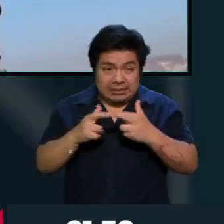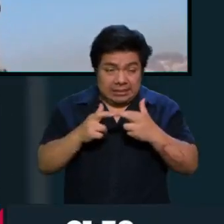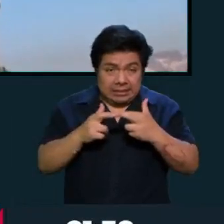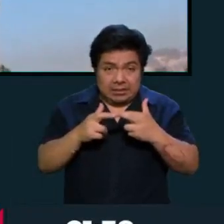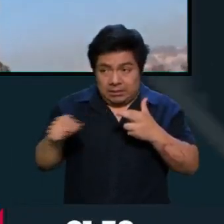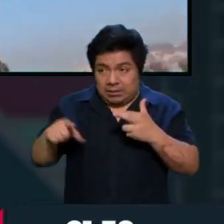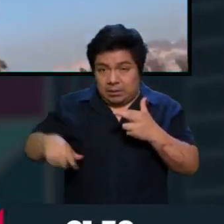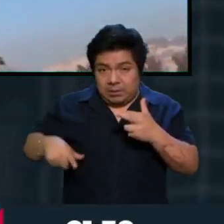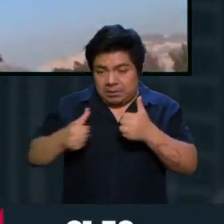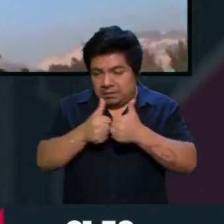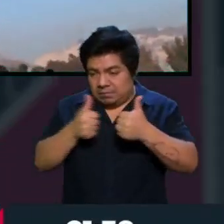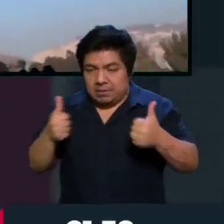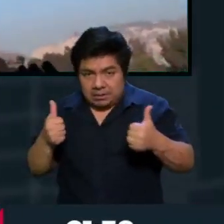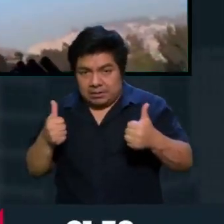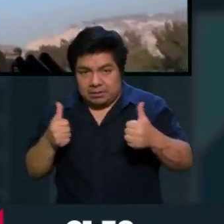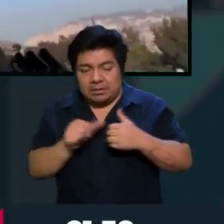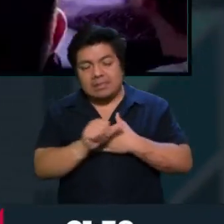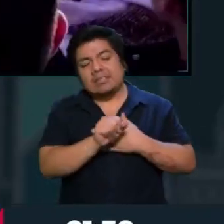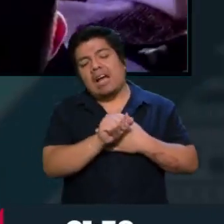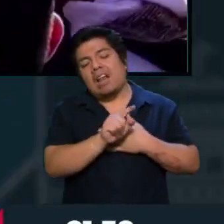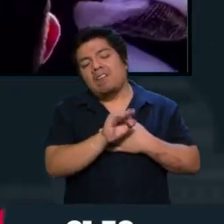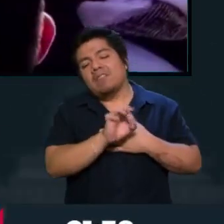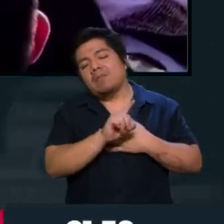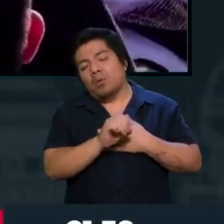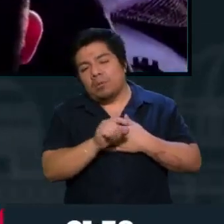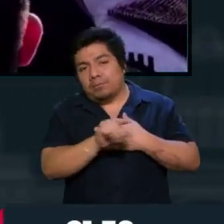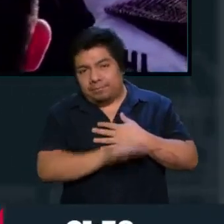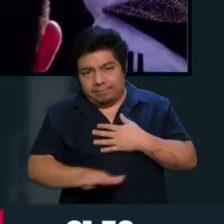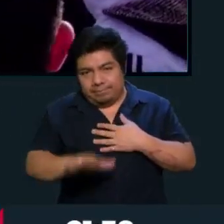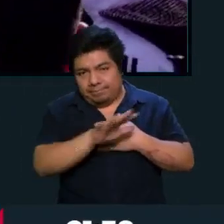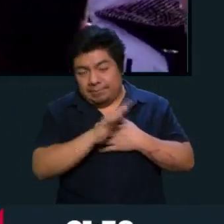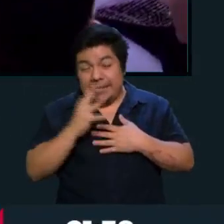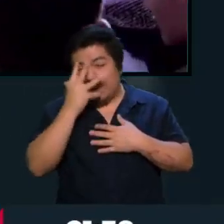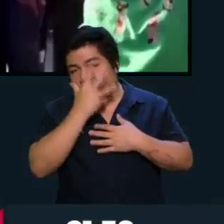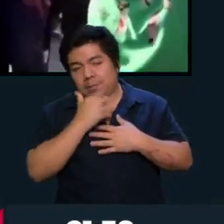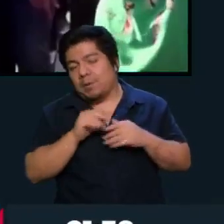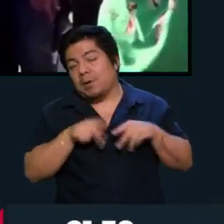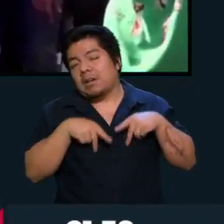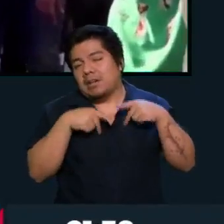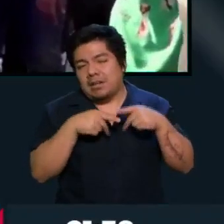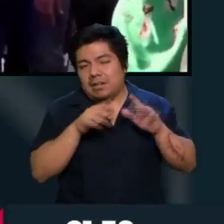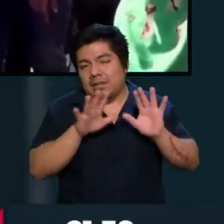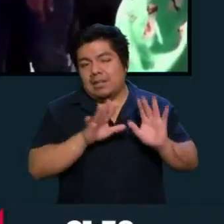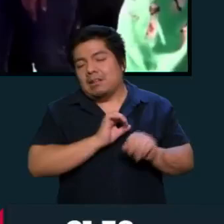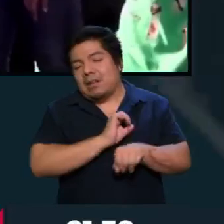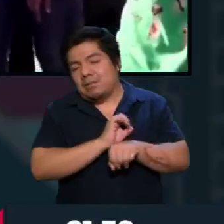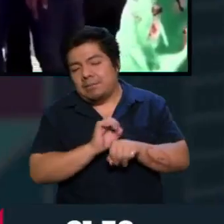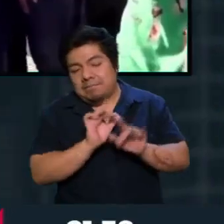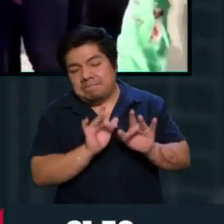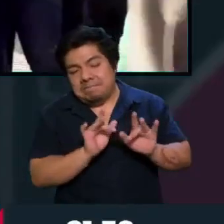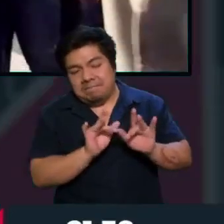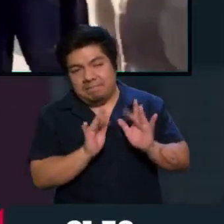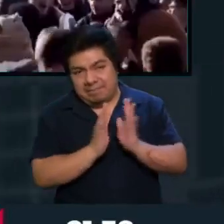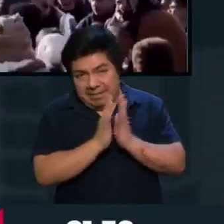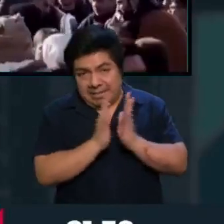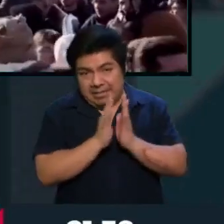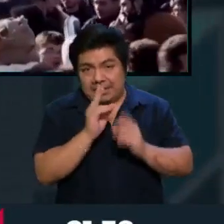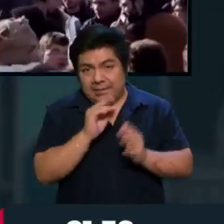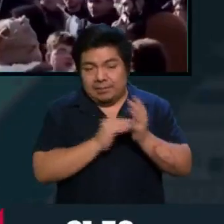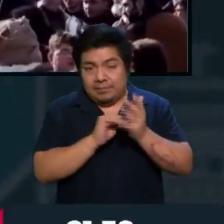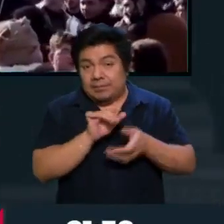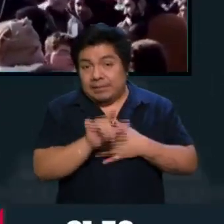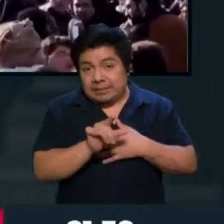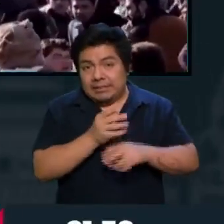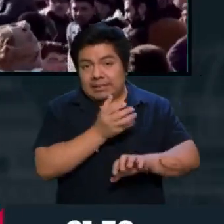Estado. El salafismo que promueven estos lindos, hermosos y tiernos democráticos salafistas, que apenas en